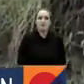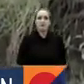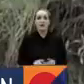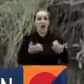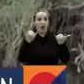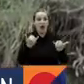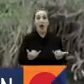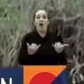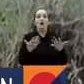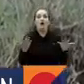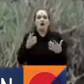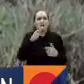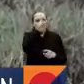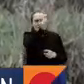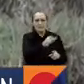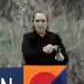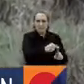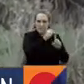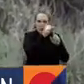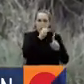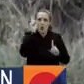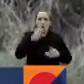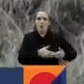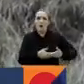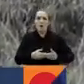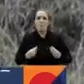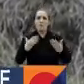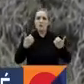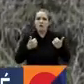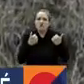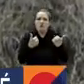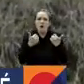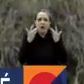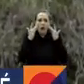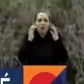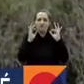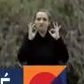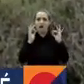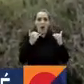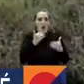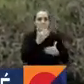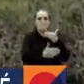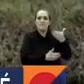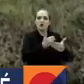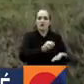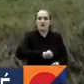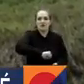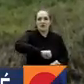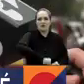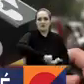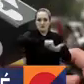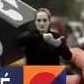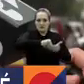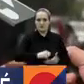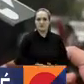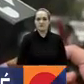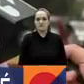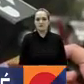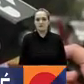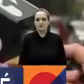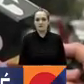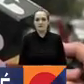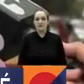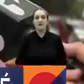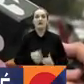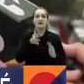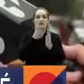el procedimiento, toda vez que el bebé quedó con vida. El niño está en proceso de restablecimiento de sus derechos. Lo que les puedo dar